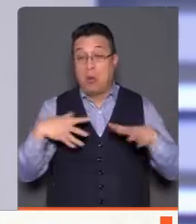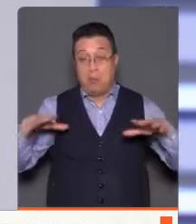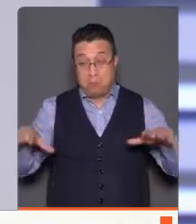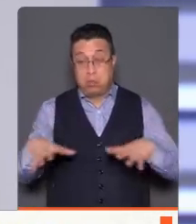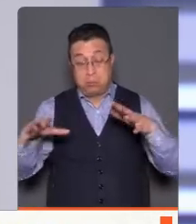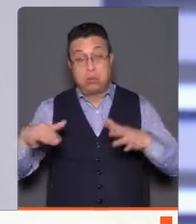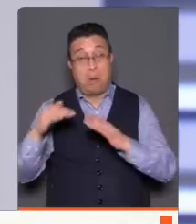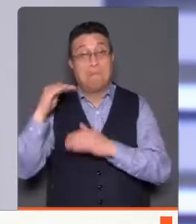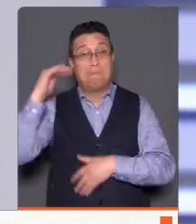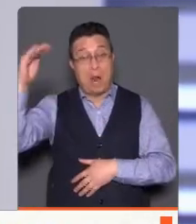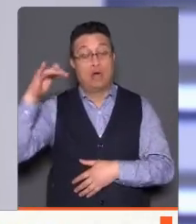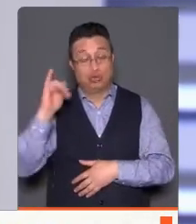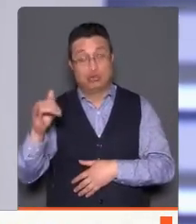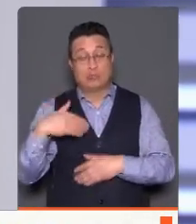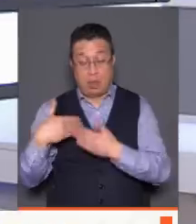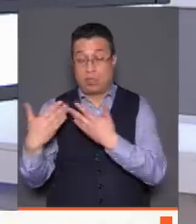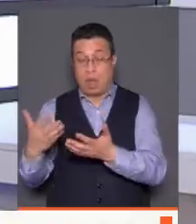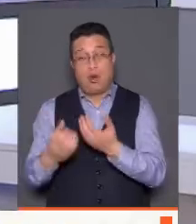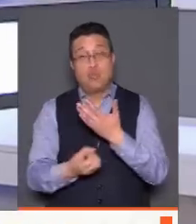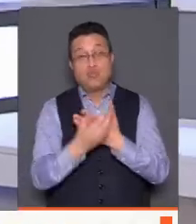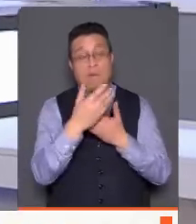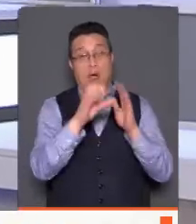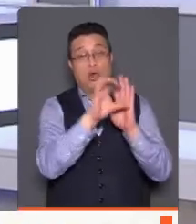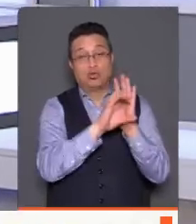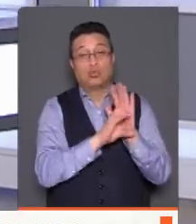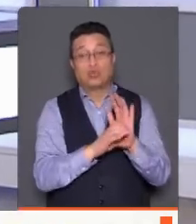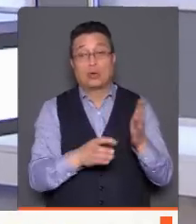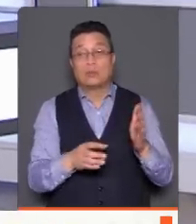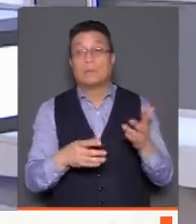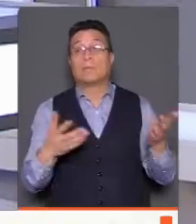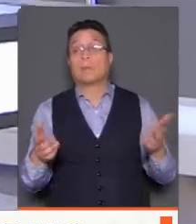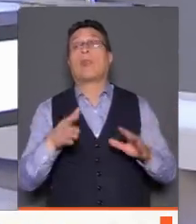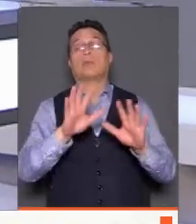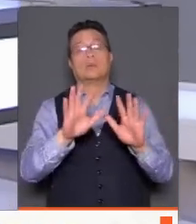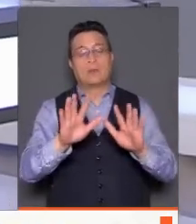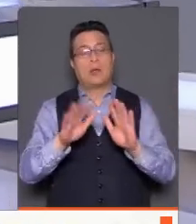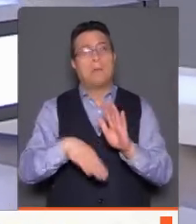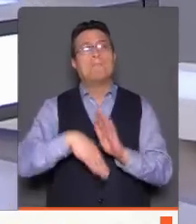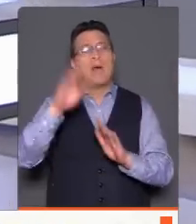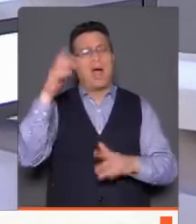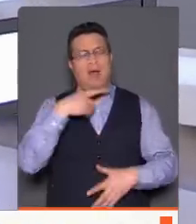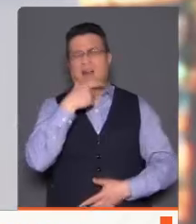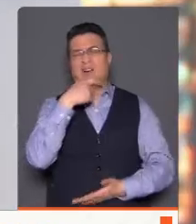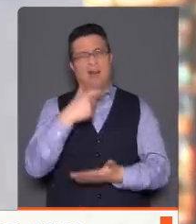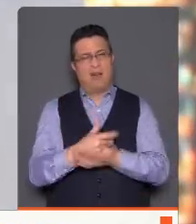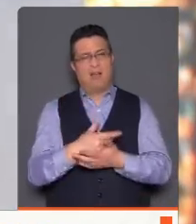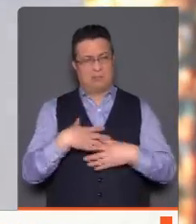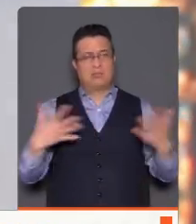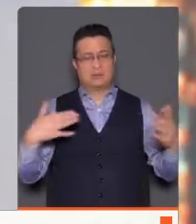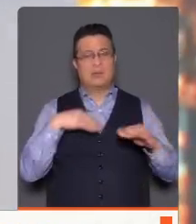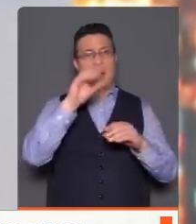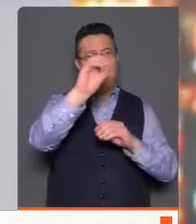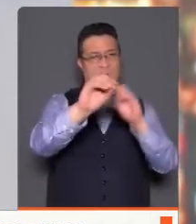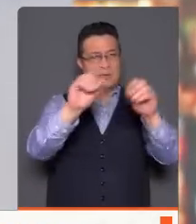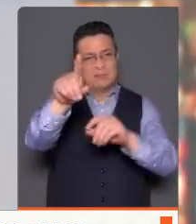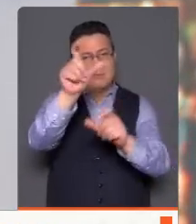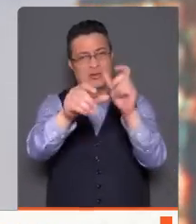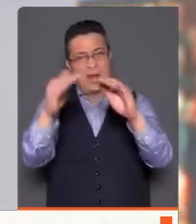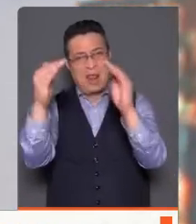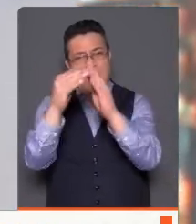principal, que es dotarnos de una nueva constitución. Pero lo más increíble y lo más insólito, y se lo digo a la gente en la casa, es